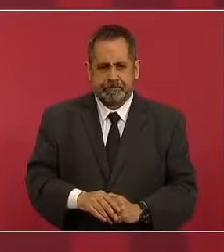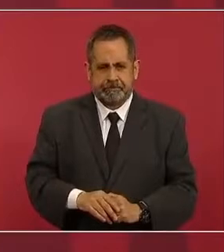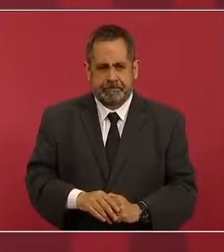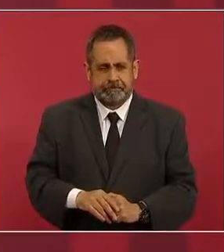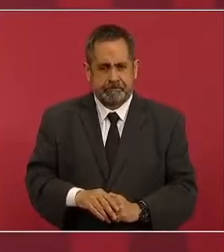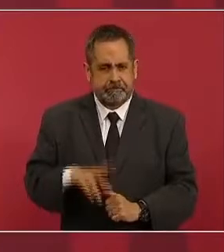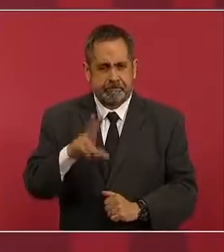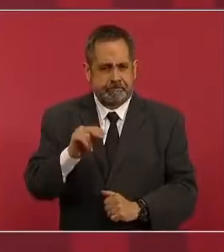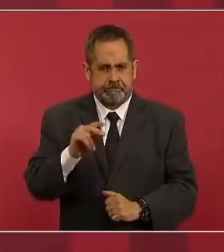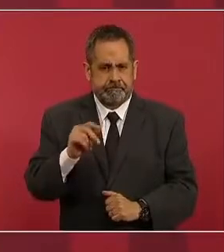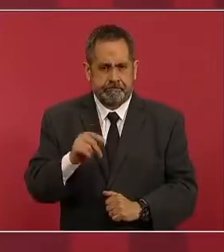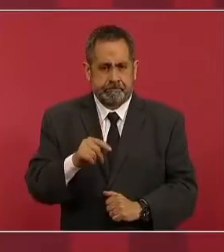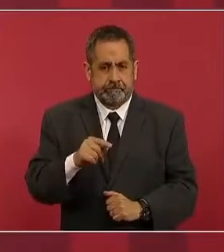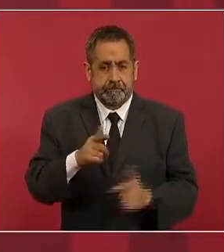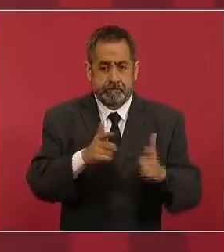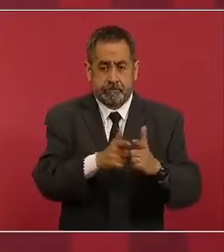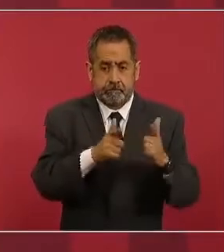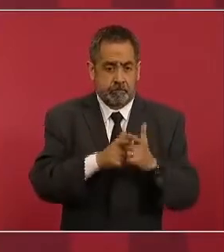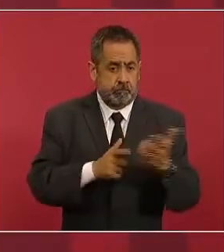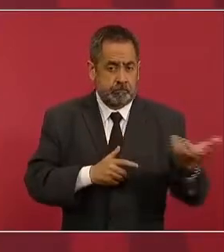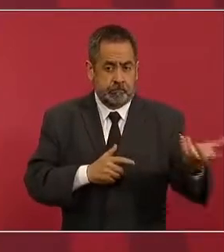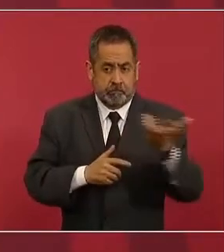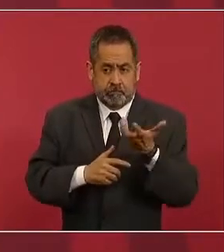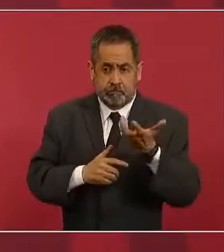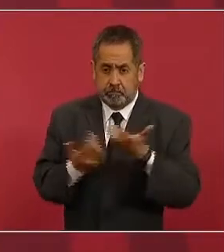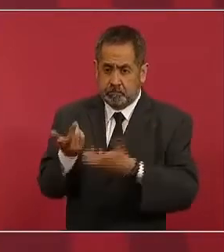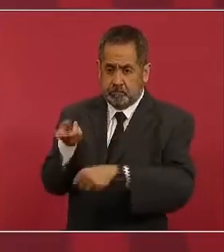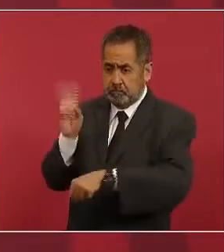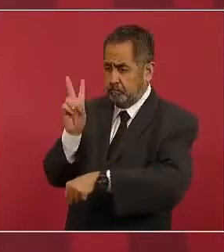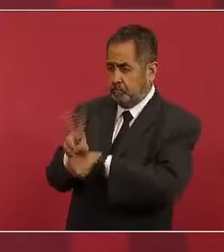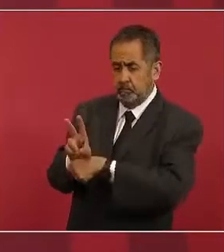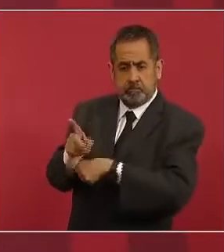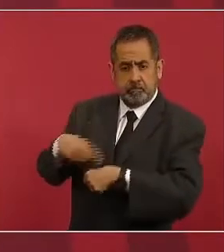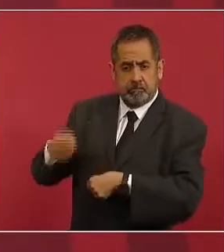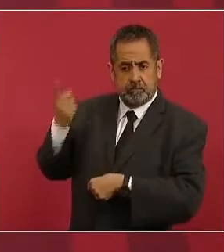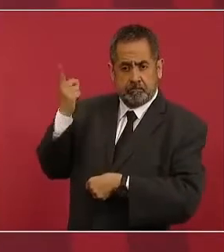un grupo para vigilarnos,